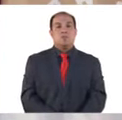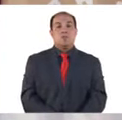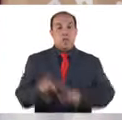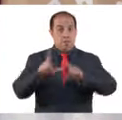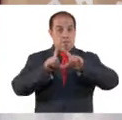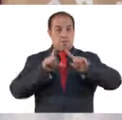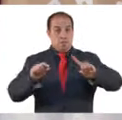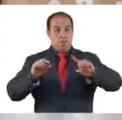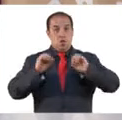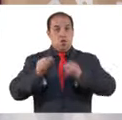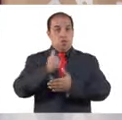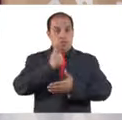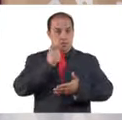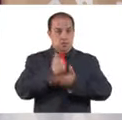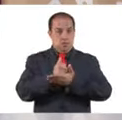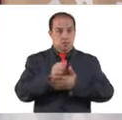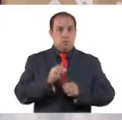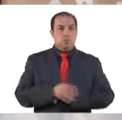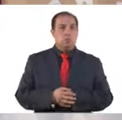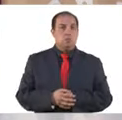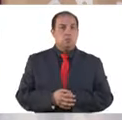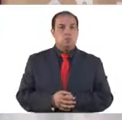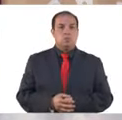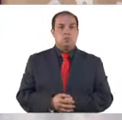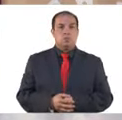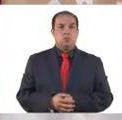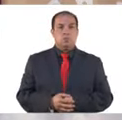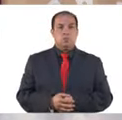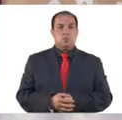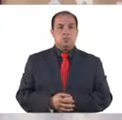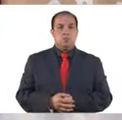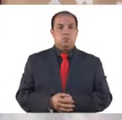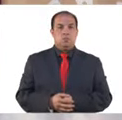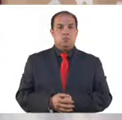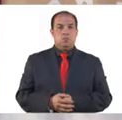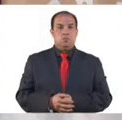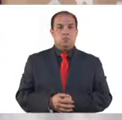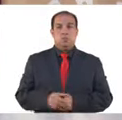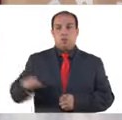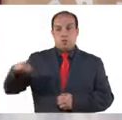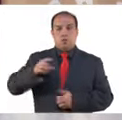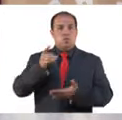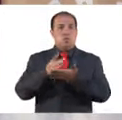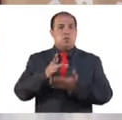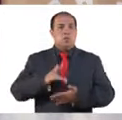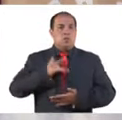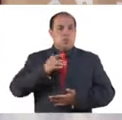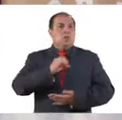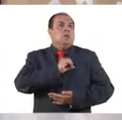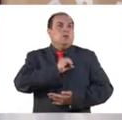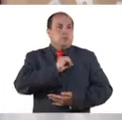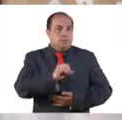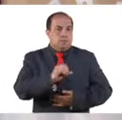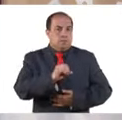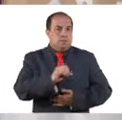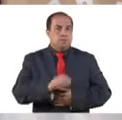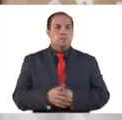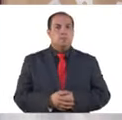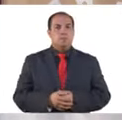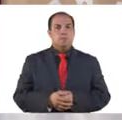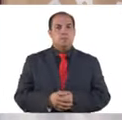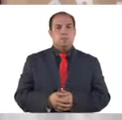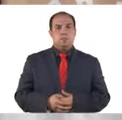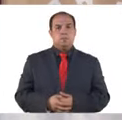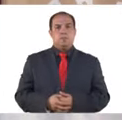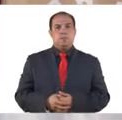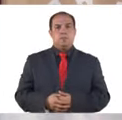el país no tienen más que el odio como parte de